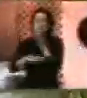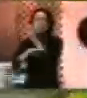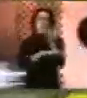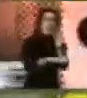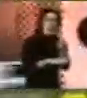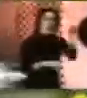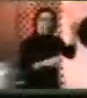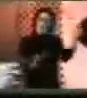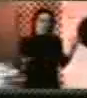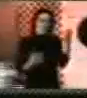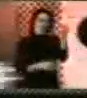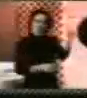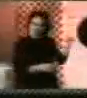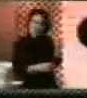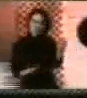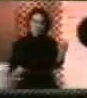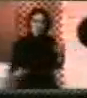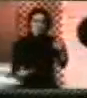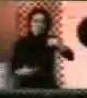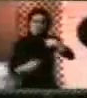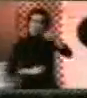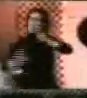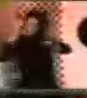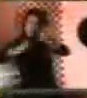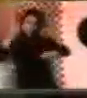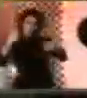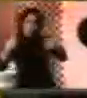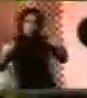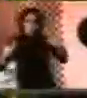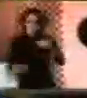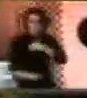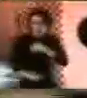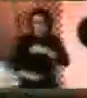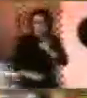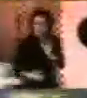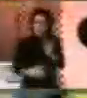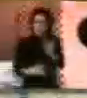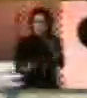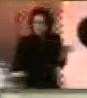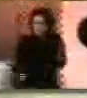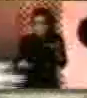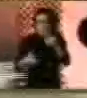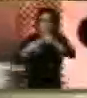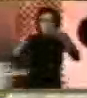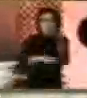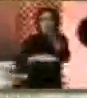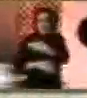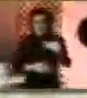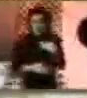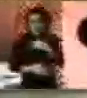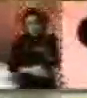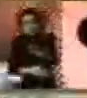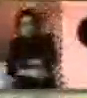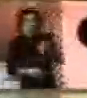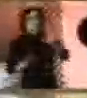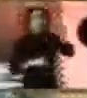funeraria están. Lloraré las penas cuando se me muera un ser querido. Pero a costa mía, coño, ustedes no